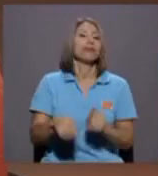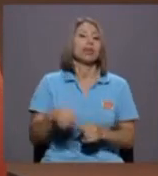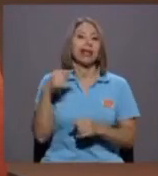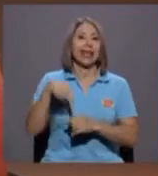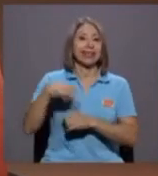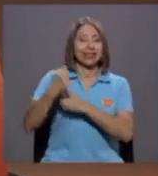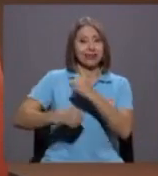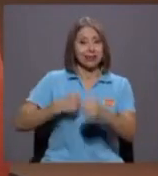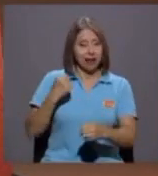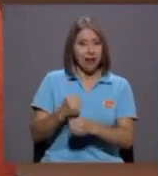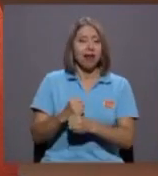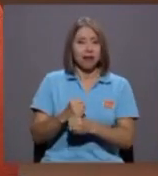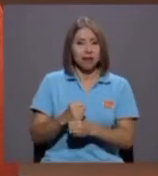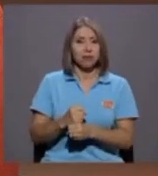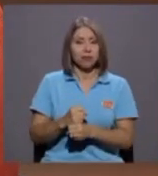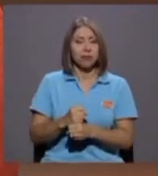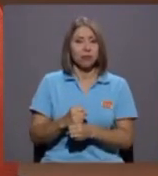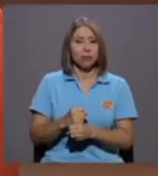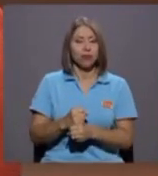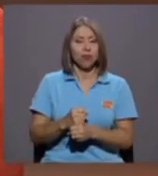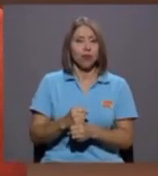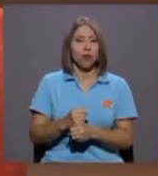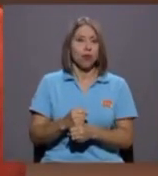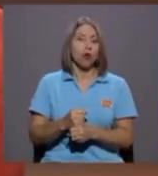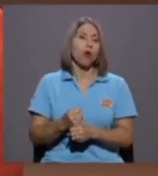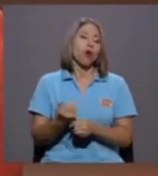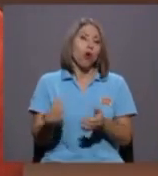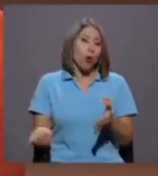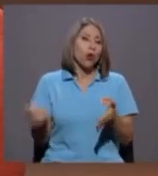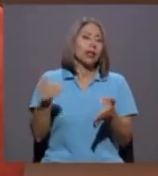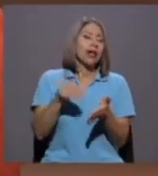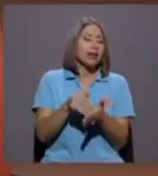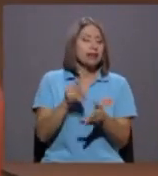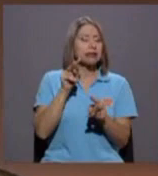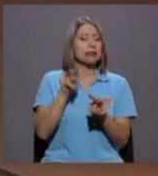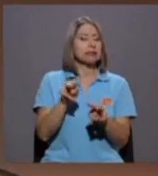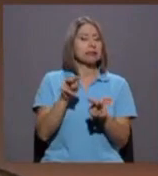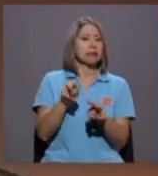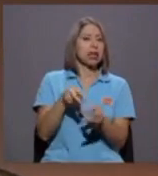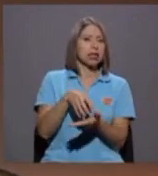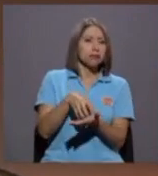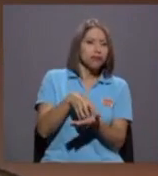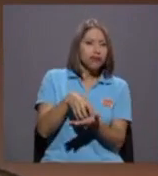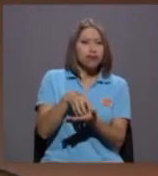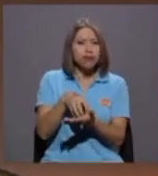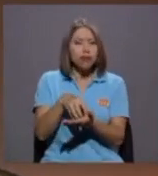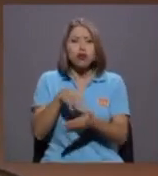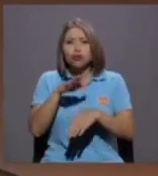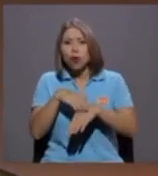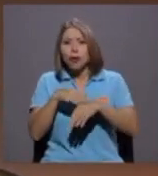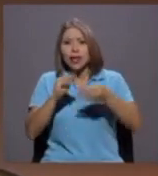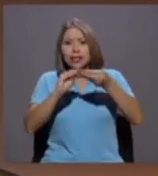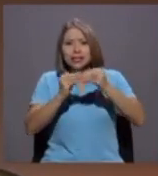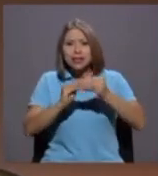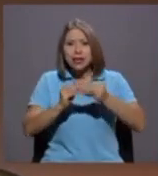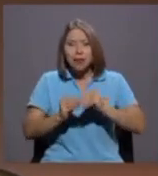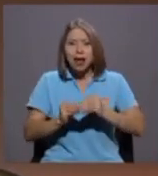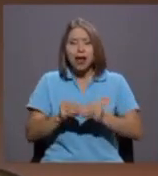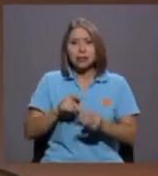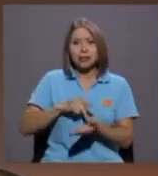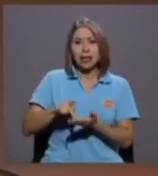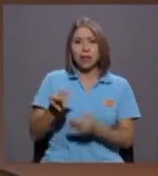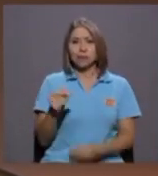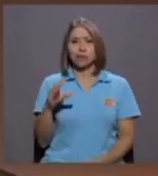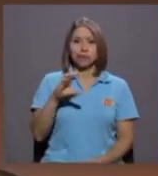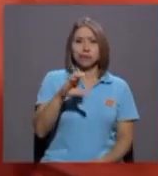particularmente hubo una vez más incertidumbre acerca de las cifras de las remuneraciones del Ministerio de